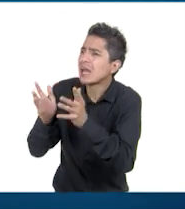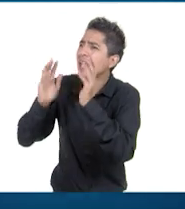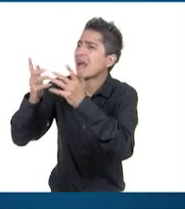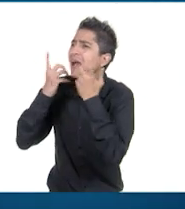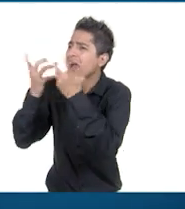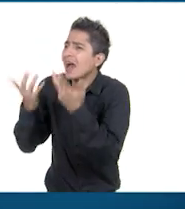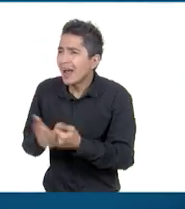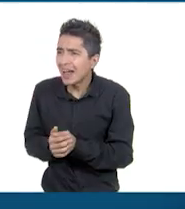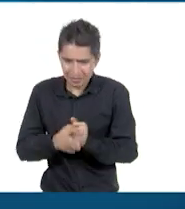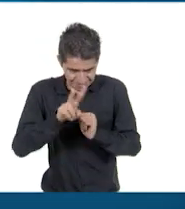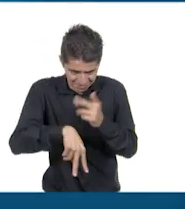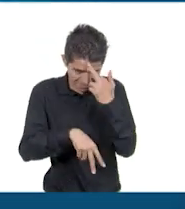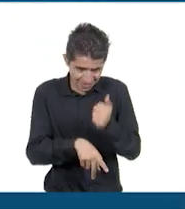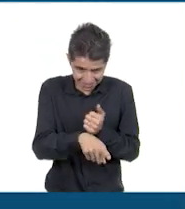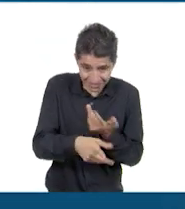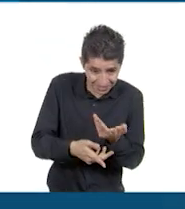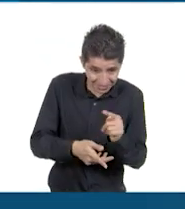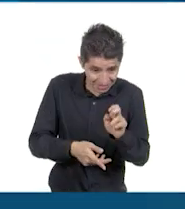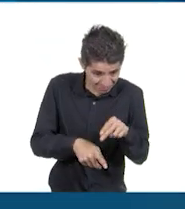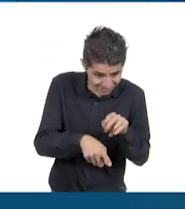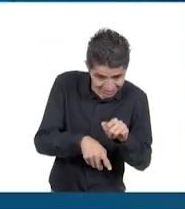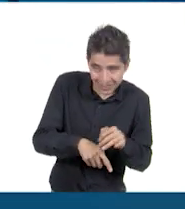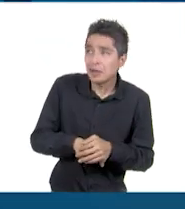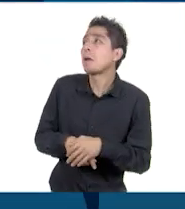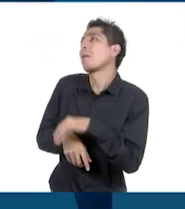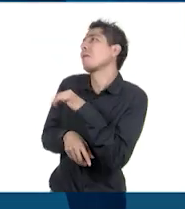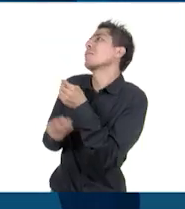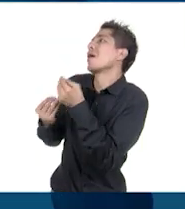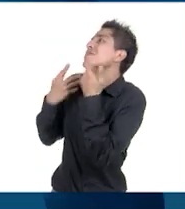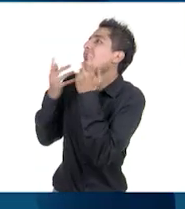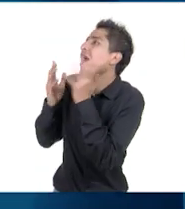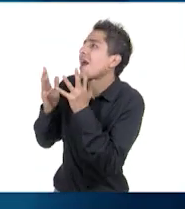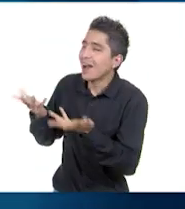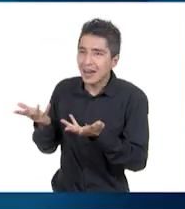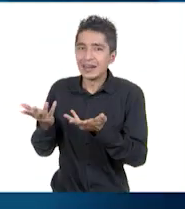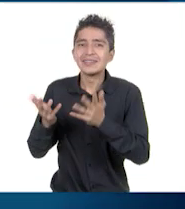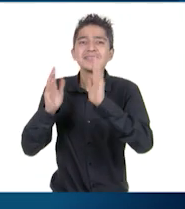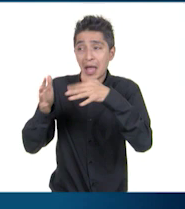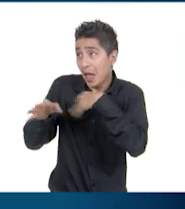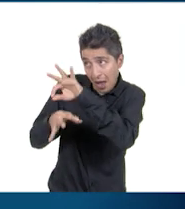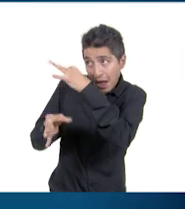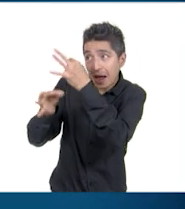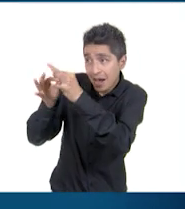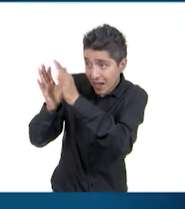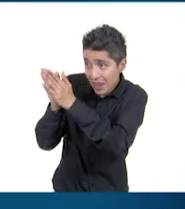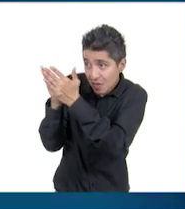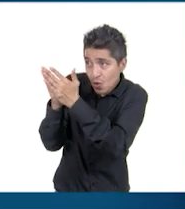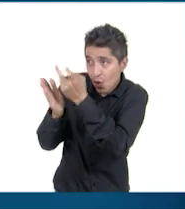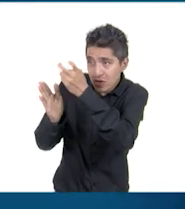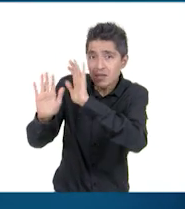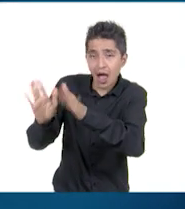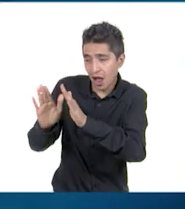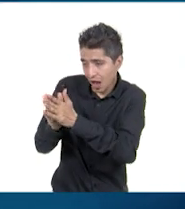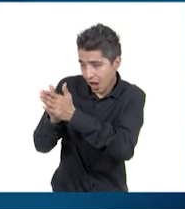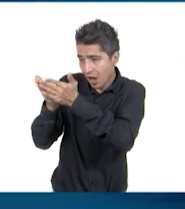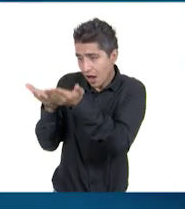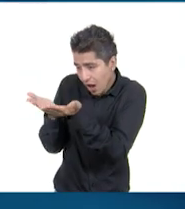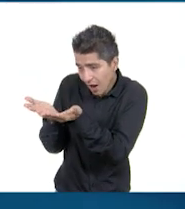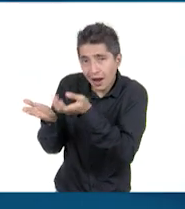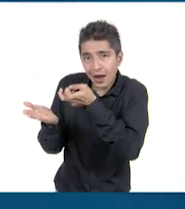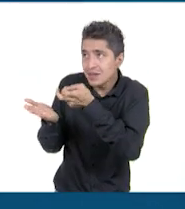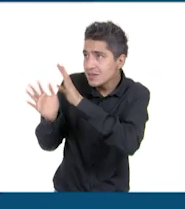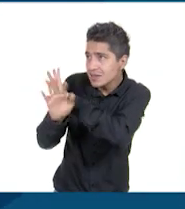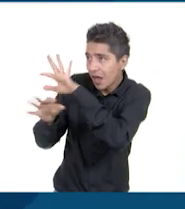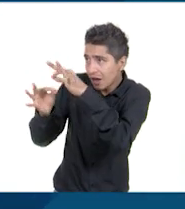Ton? Muchísimo. Y ya tengo aquí listo mi libro en esa parte. Además, tengo